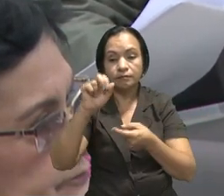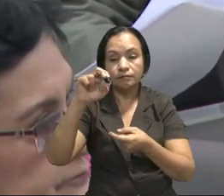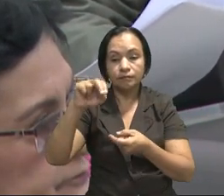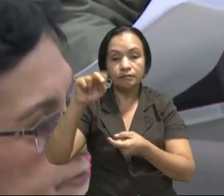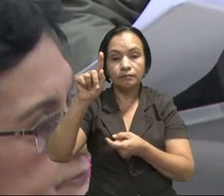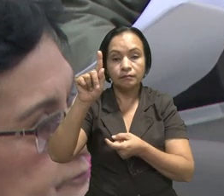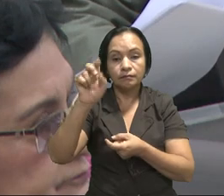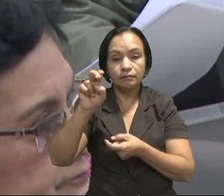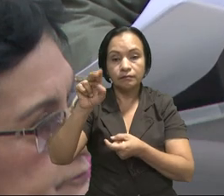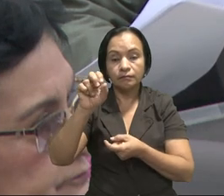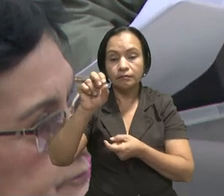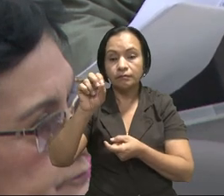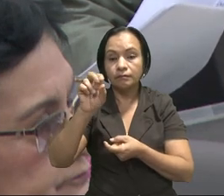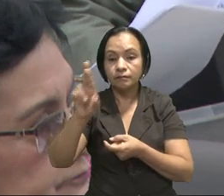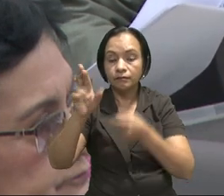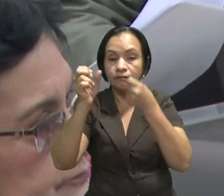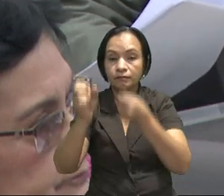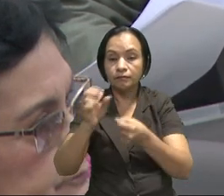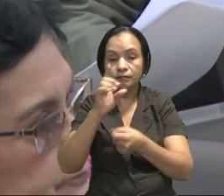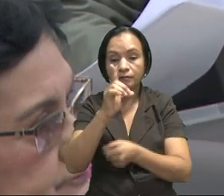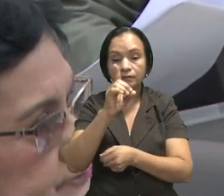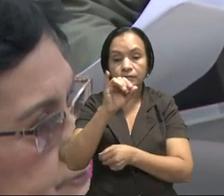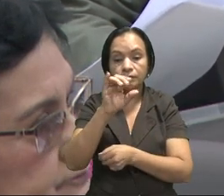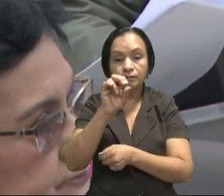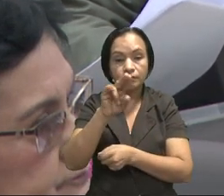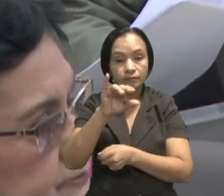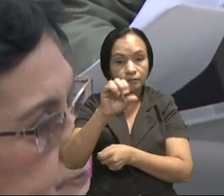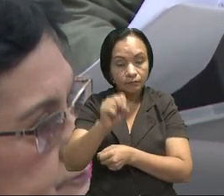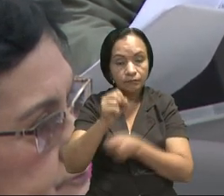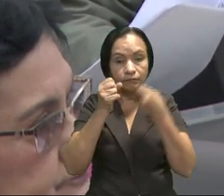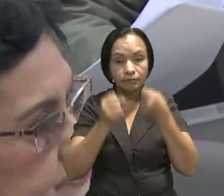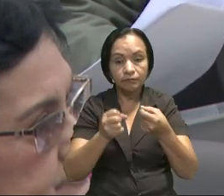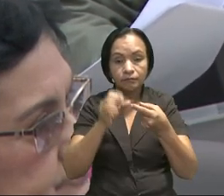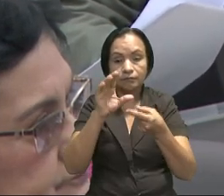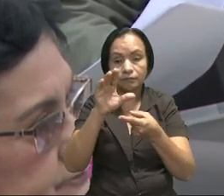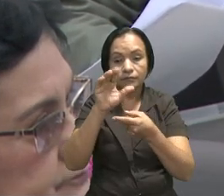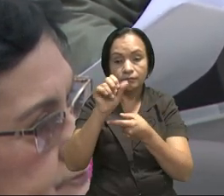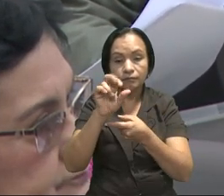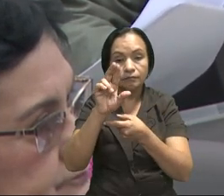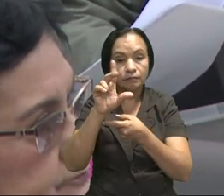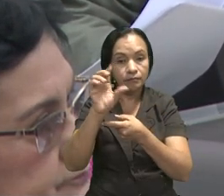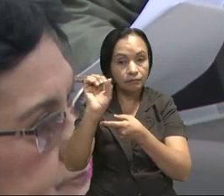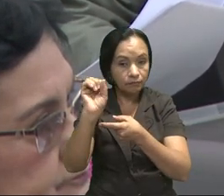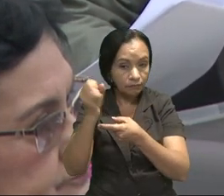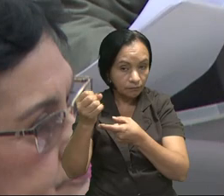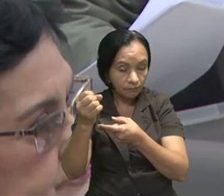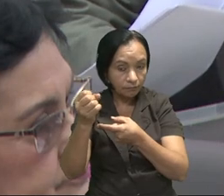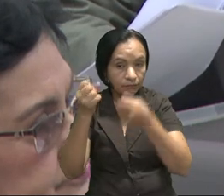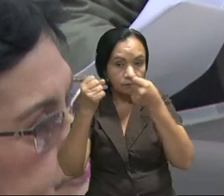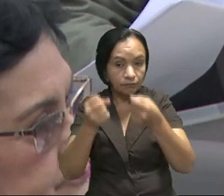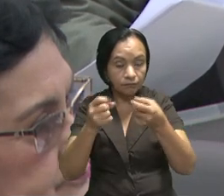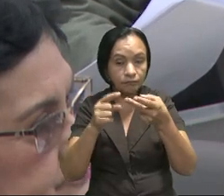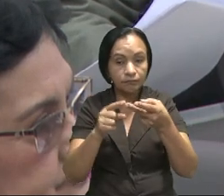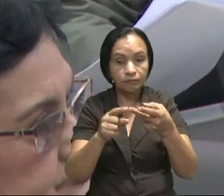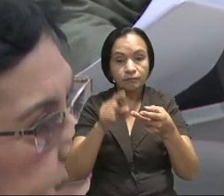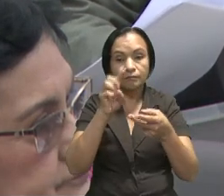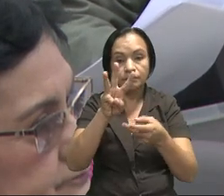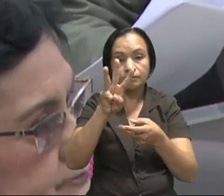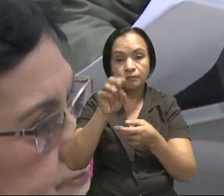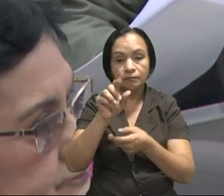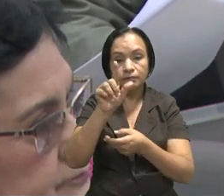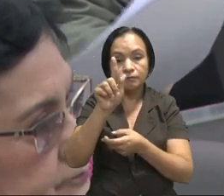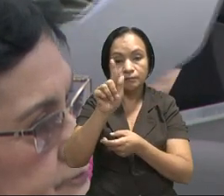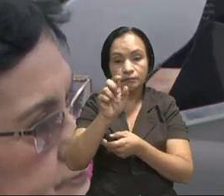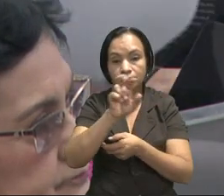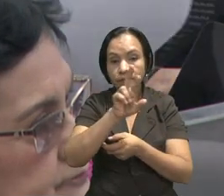Enrique Urbina Leiva, Dionisio Espinosa Sánchez, Carlos Wilfredo Navarro Moreira y Walter